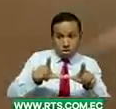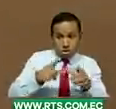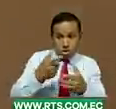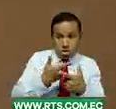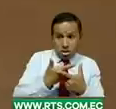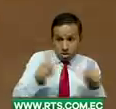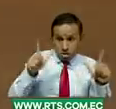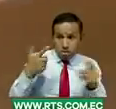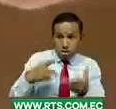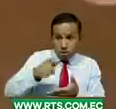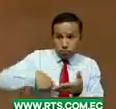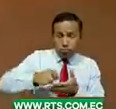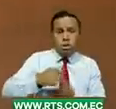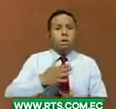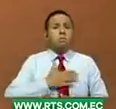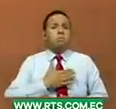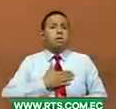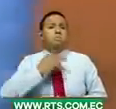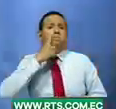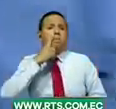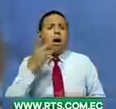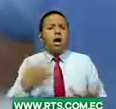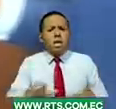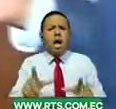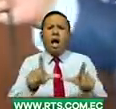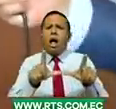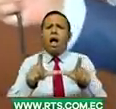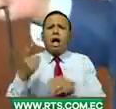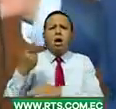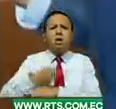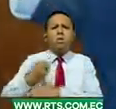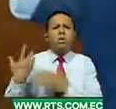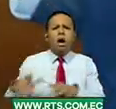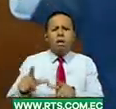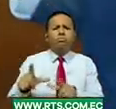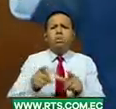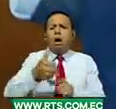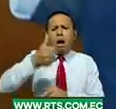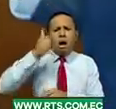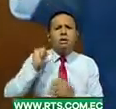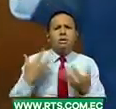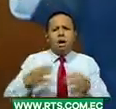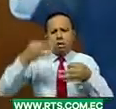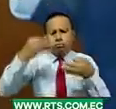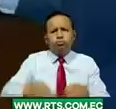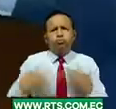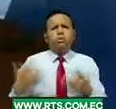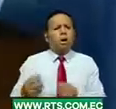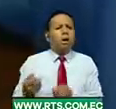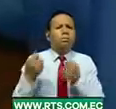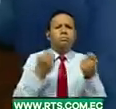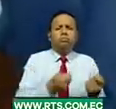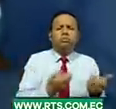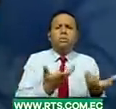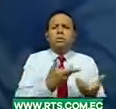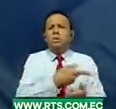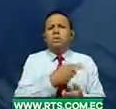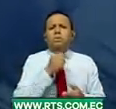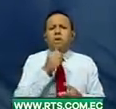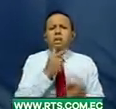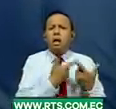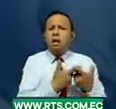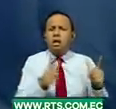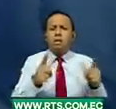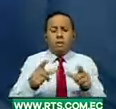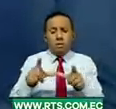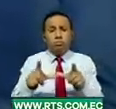Mi papá está esperando que pase. Hasta la vez le dan la libertad. Ya tiene, ayer cumplió su sentencia y todavía no lo aflojan. Todavía la boleta ya está